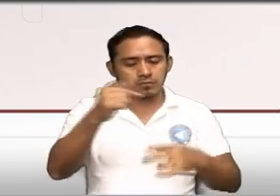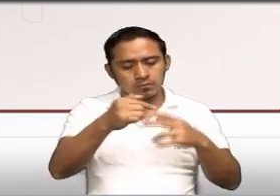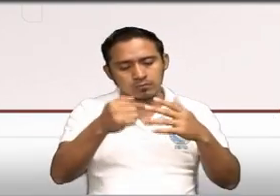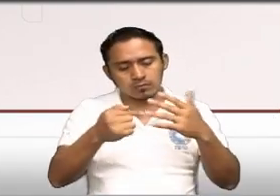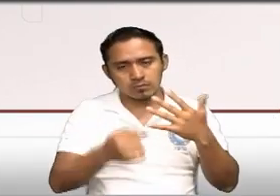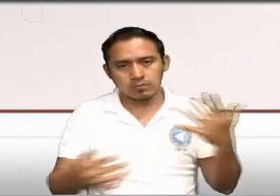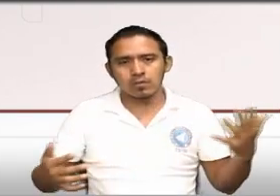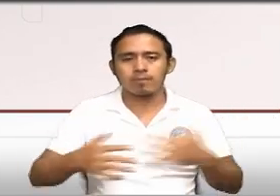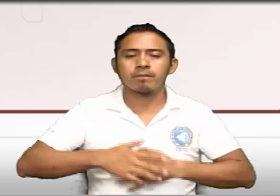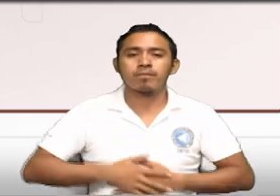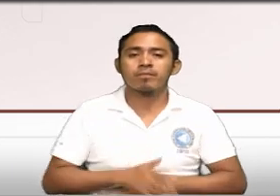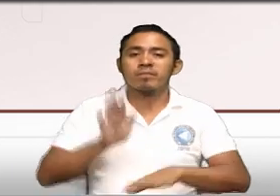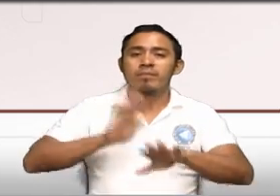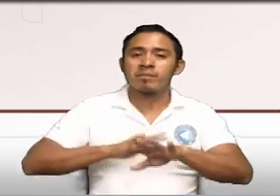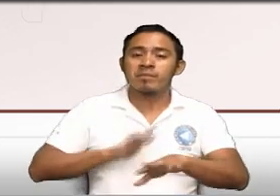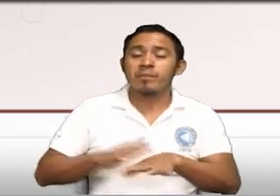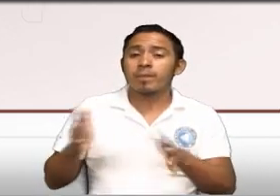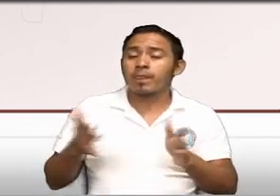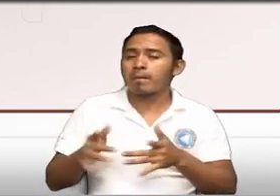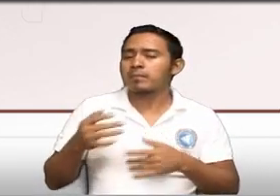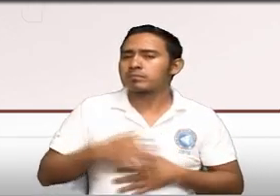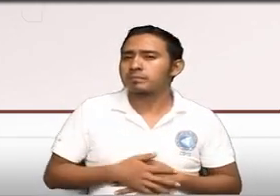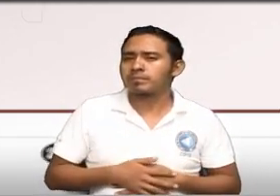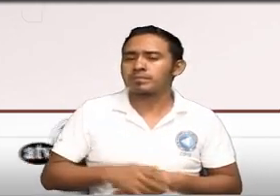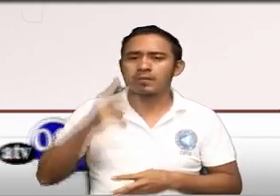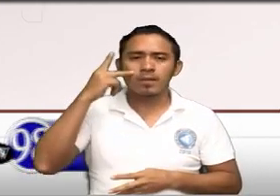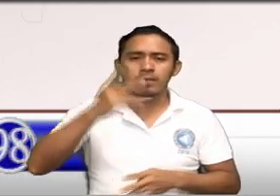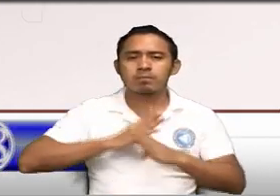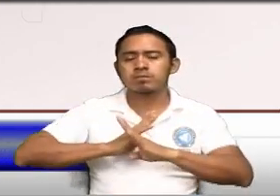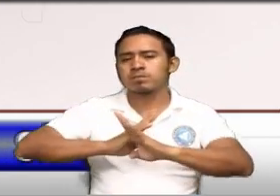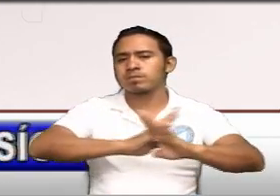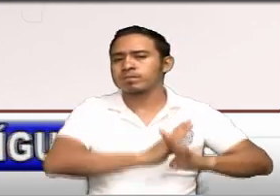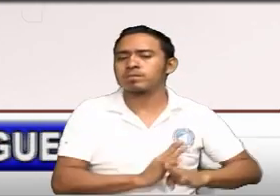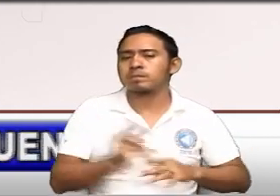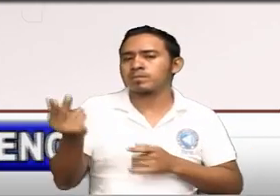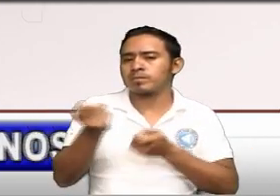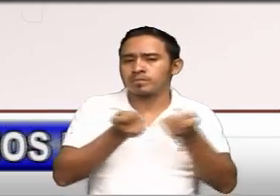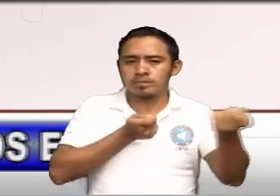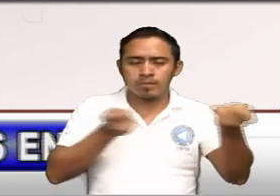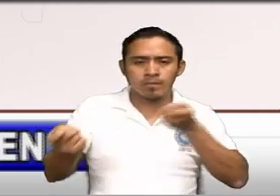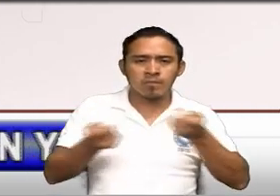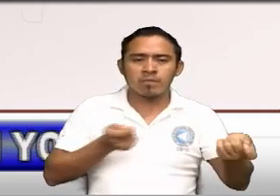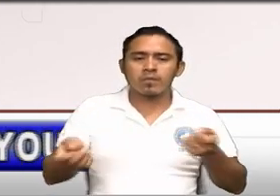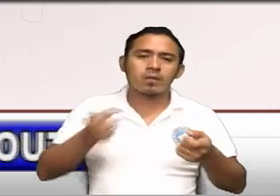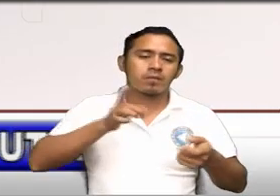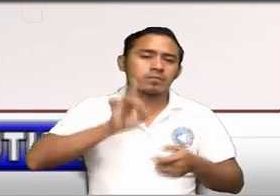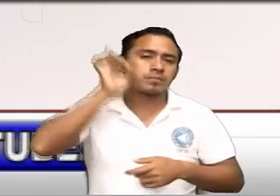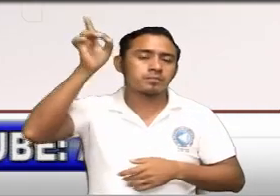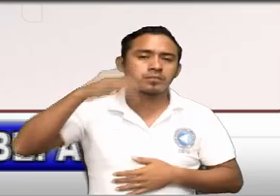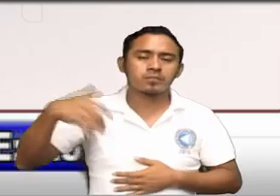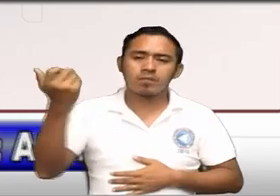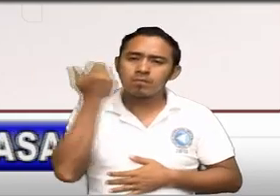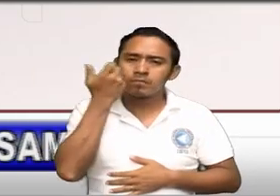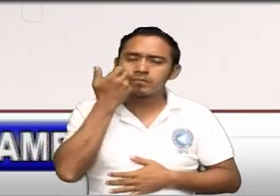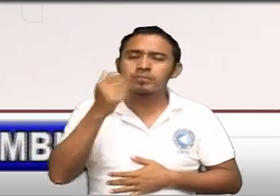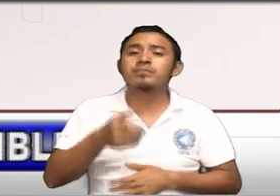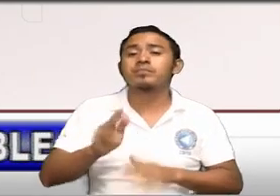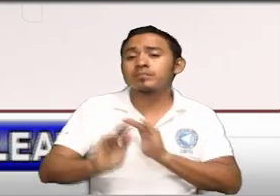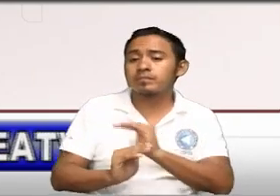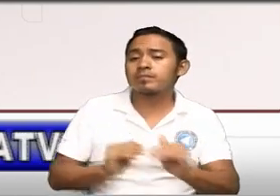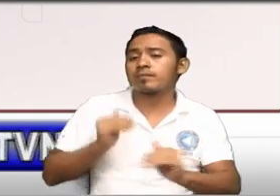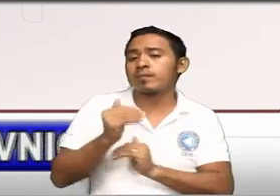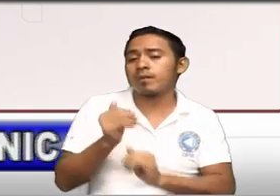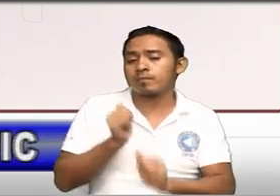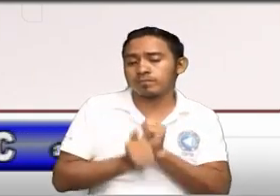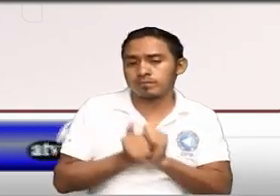alerta epidemiológica tiene como objetivo prevenir y controlar el desarrollo de las enfermedades que posteriormente podrían desencadenar